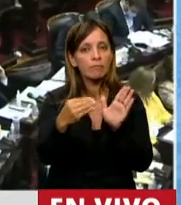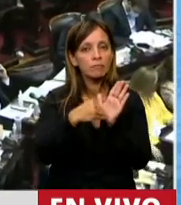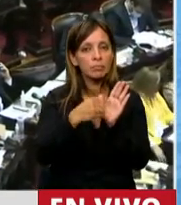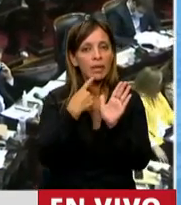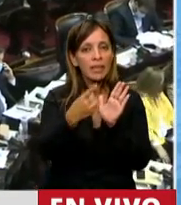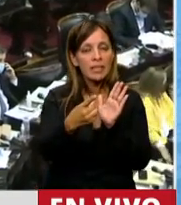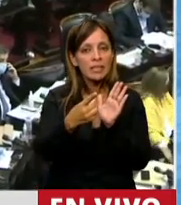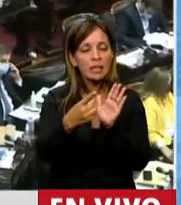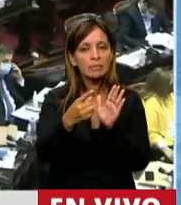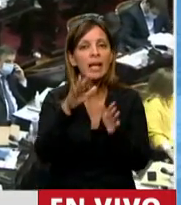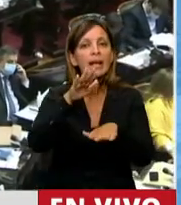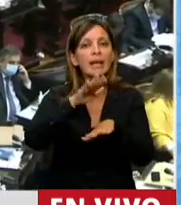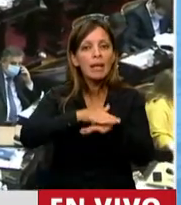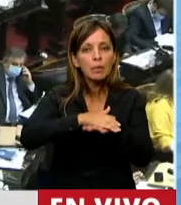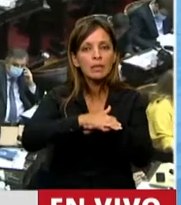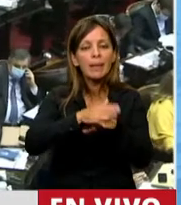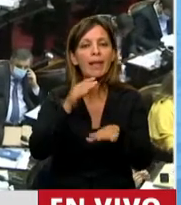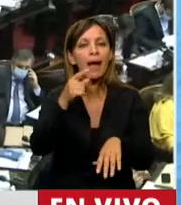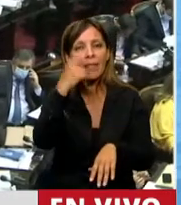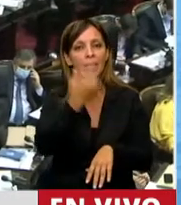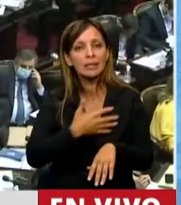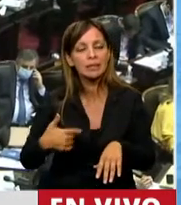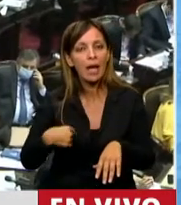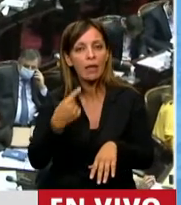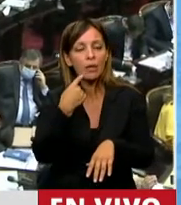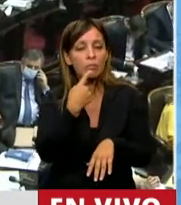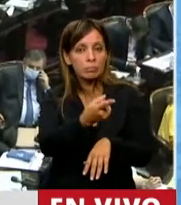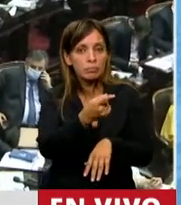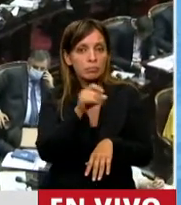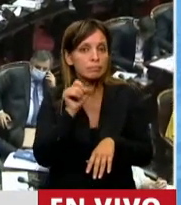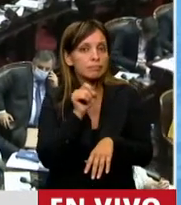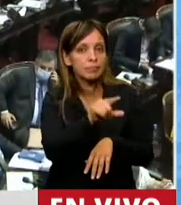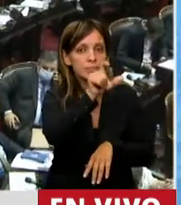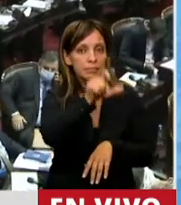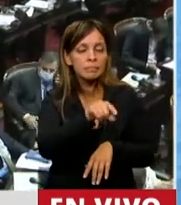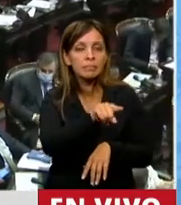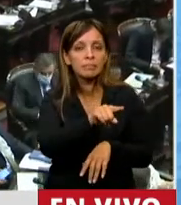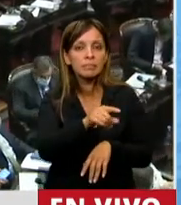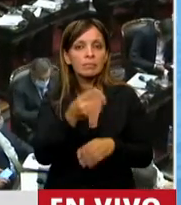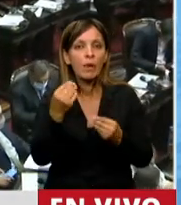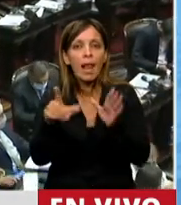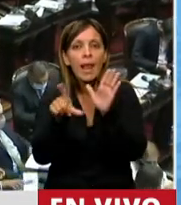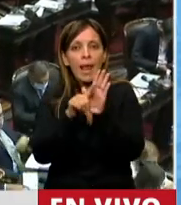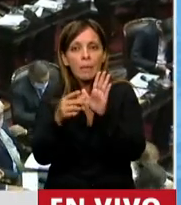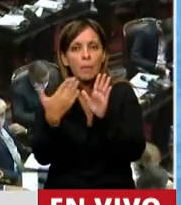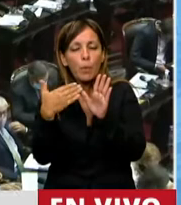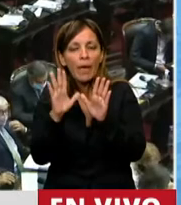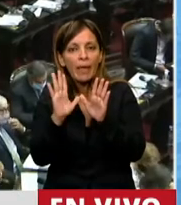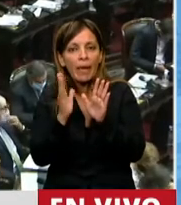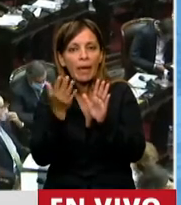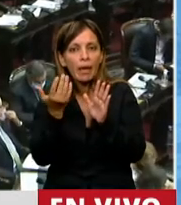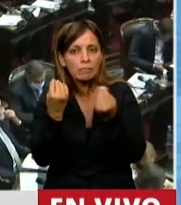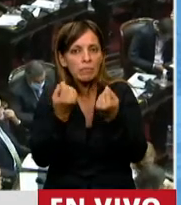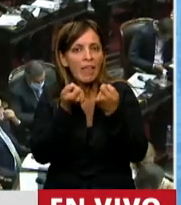materia responsabilidad estatal y de sus agentes a este último. Pese a que la ley pueda parecer